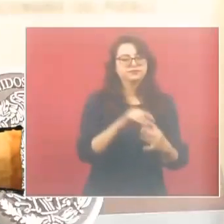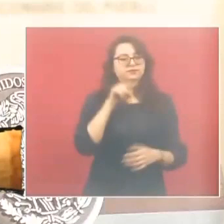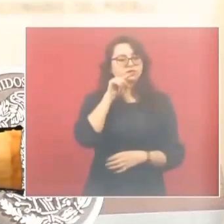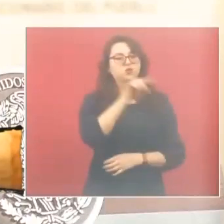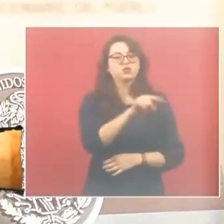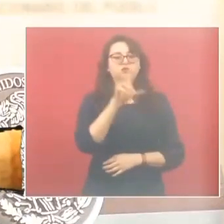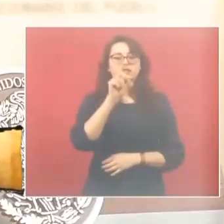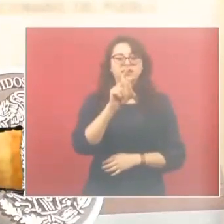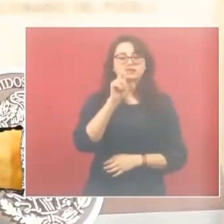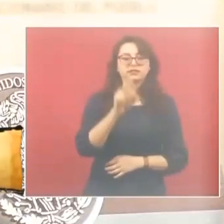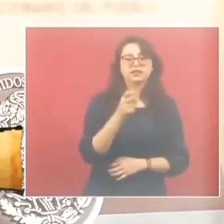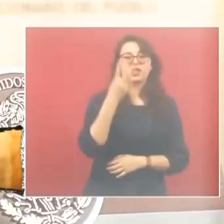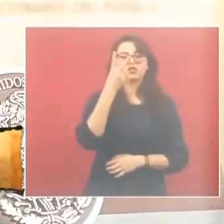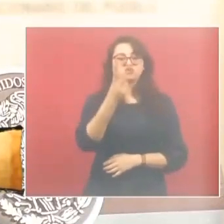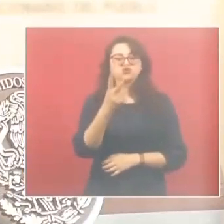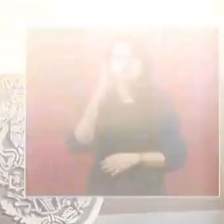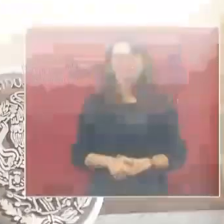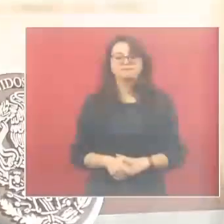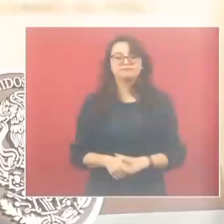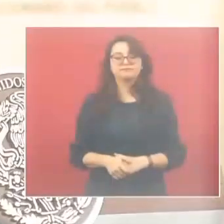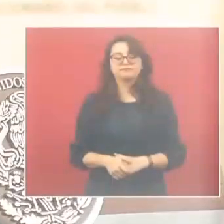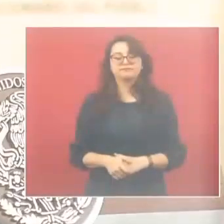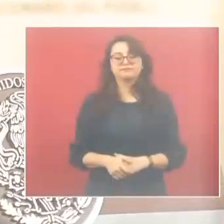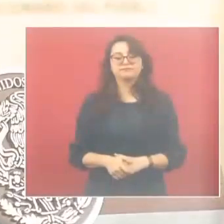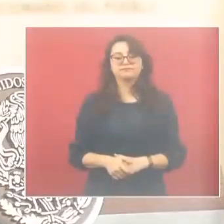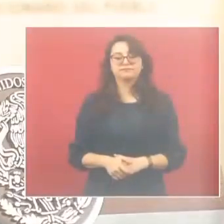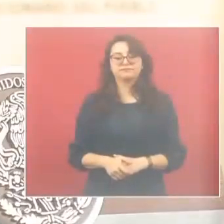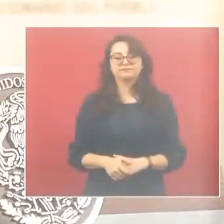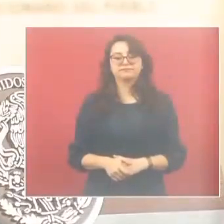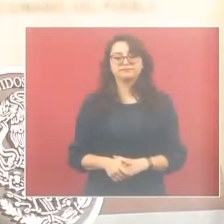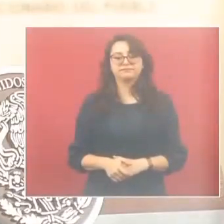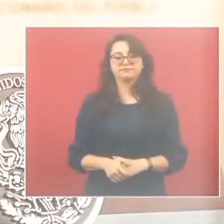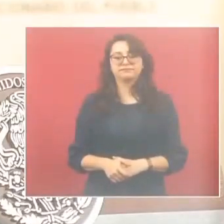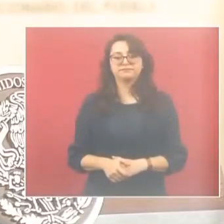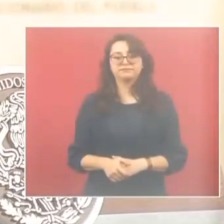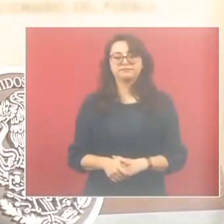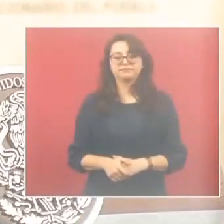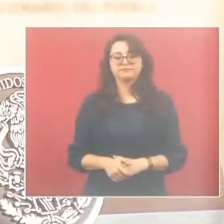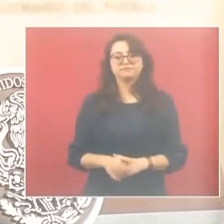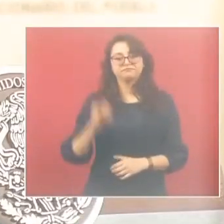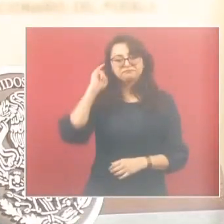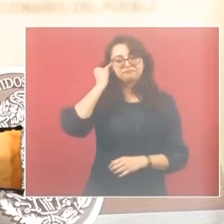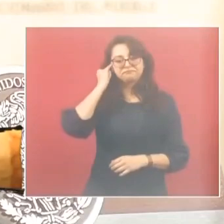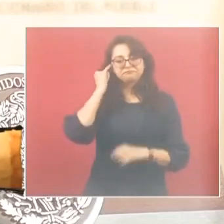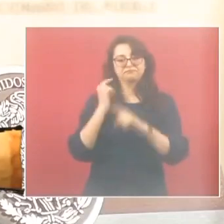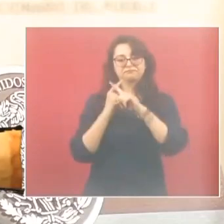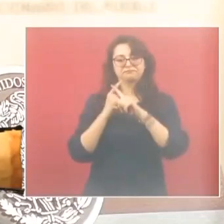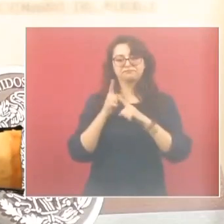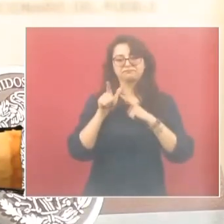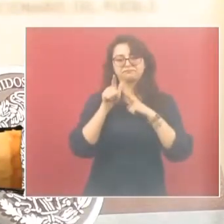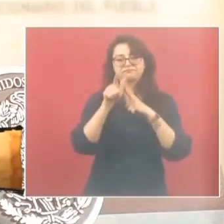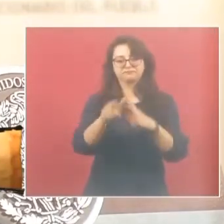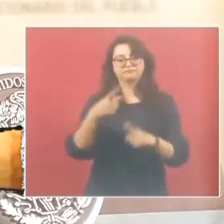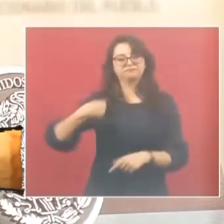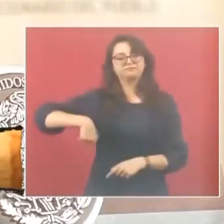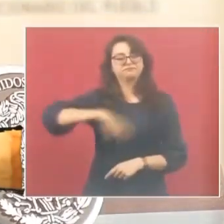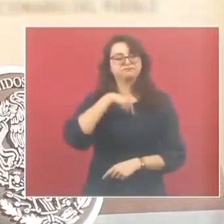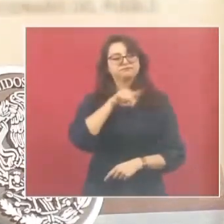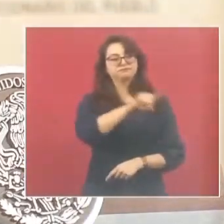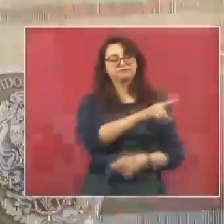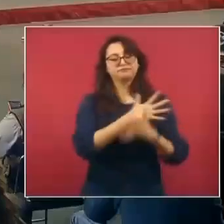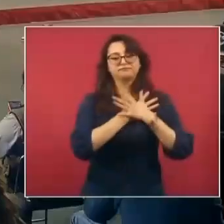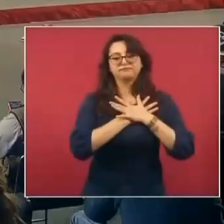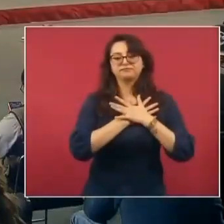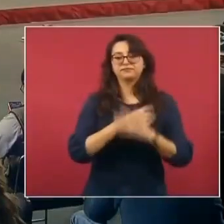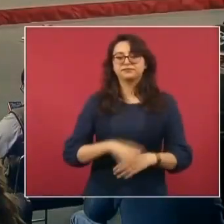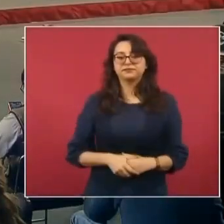soles en el alma. Andrés Manuel, Inchavilmech, te amamos.